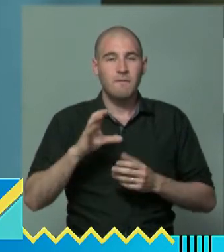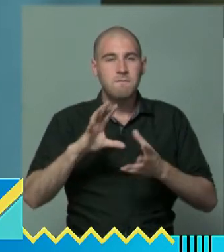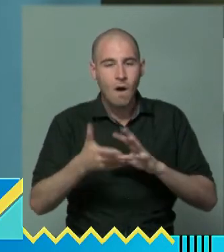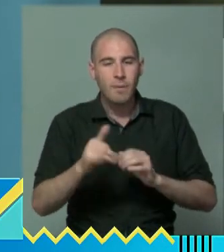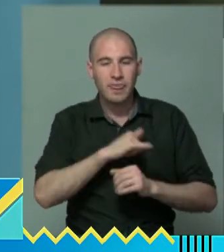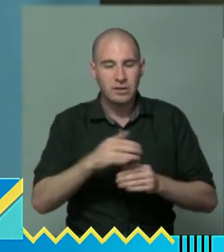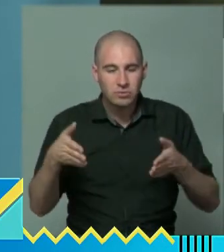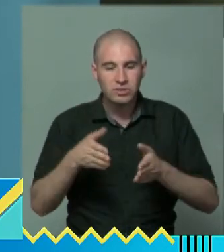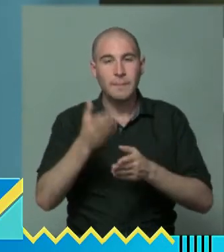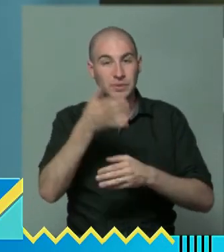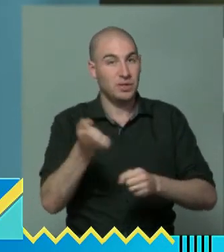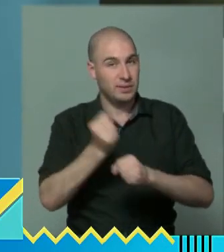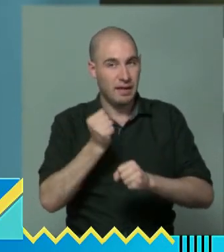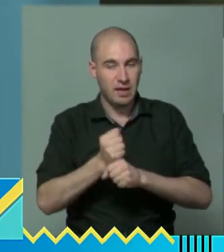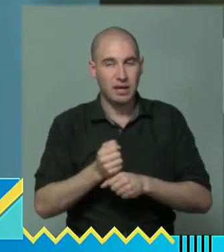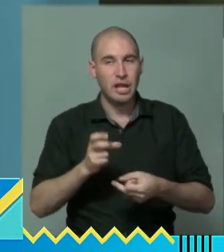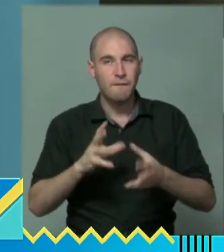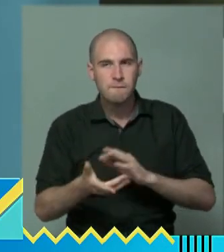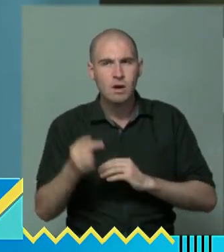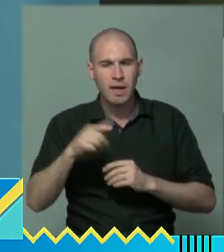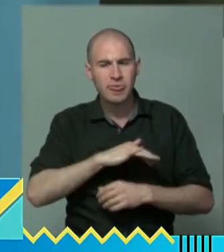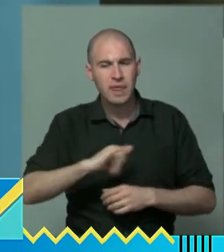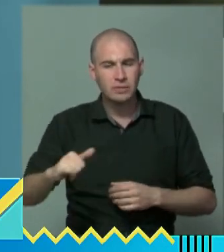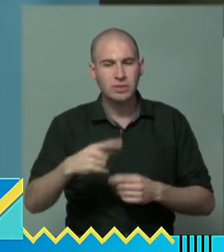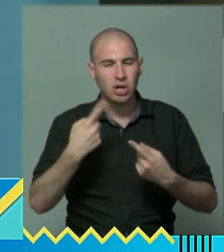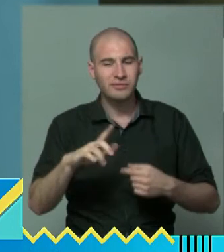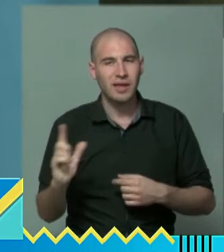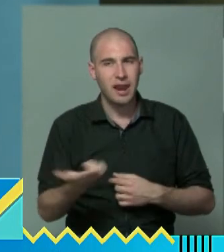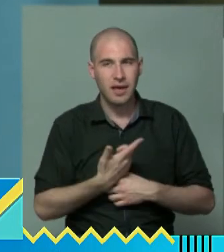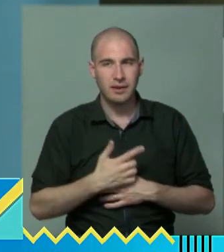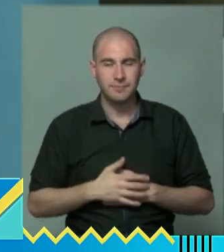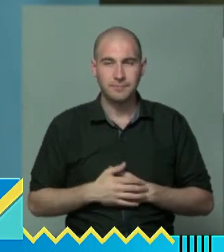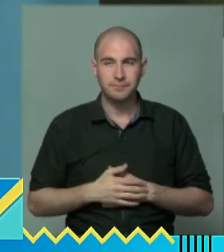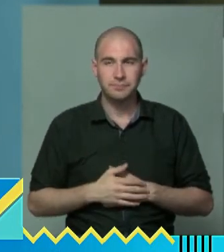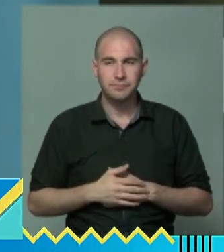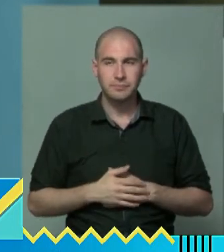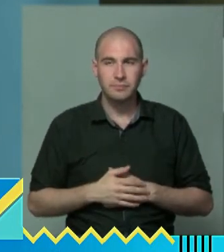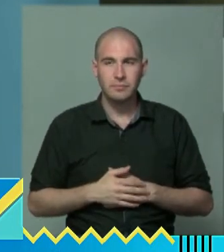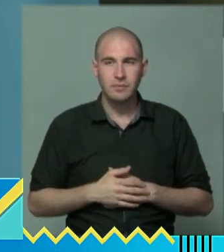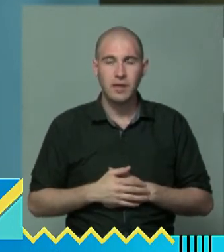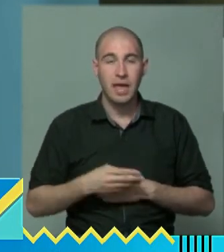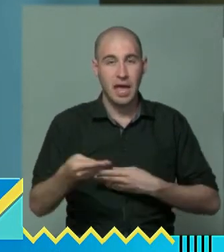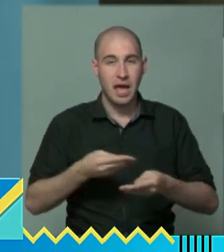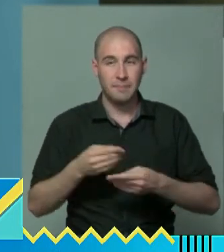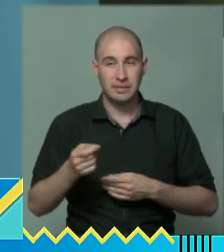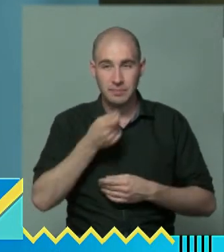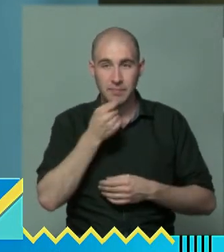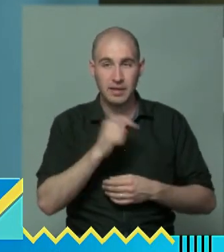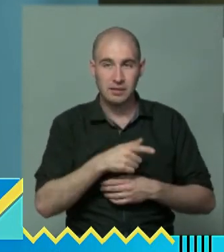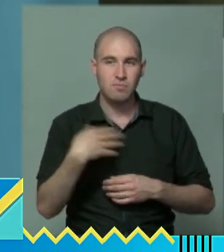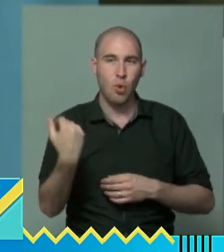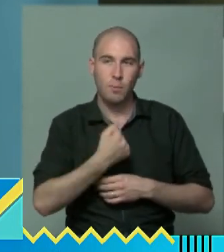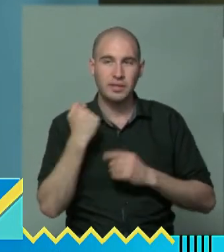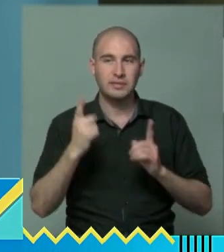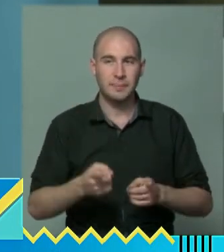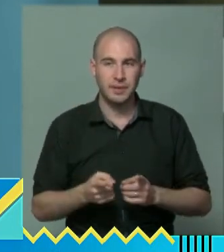donde los mismos empleados, de algún modo, pueden llegar a denunciar algunas irregularidades. Como empresa, me imagino que esto va a significar